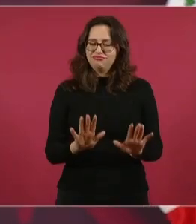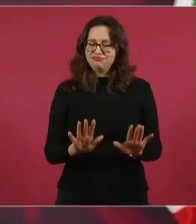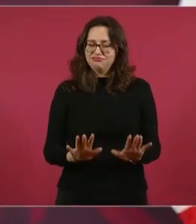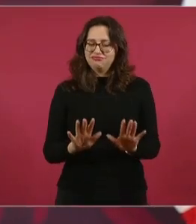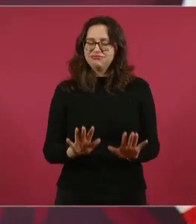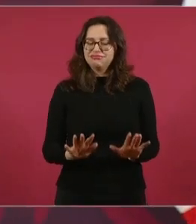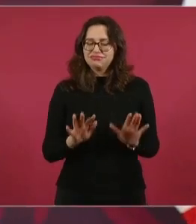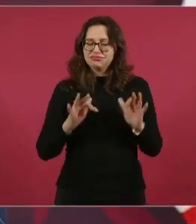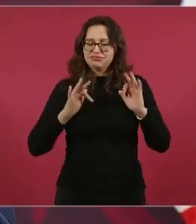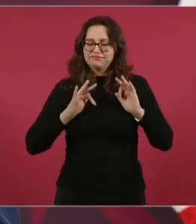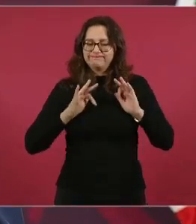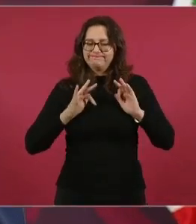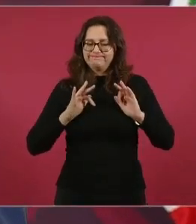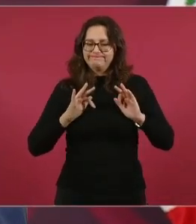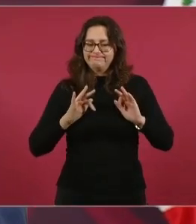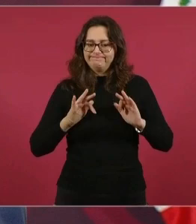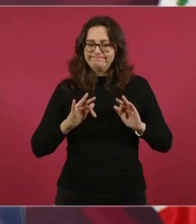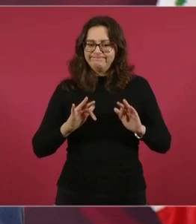porque